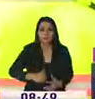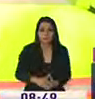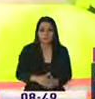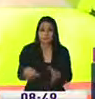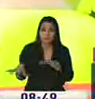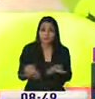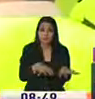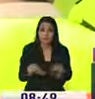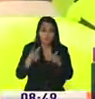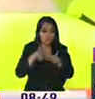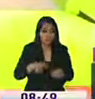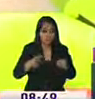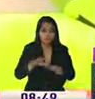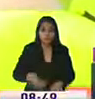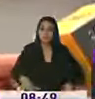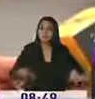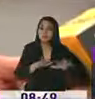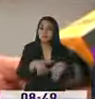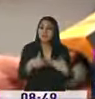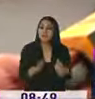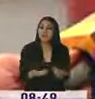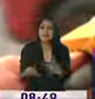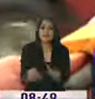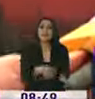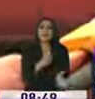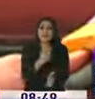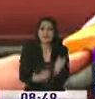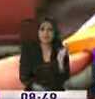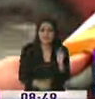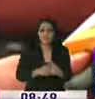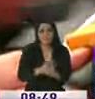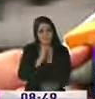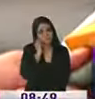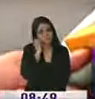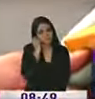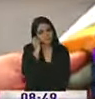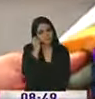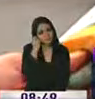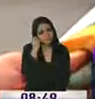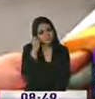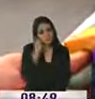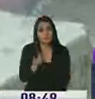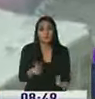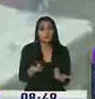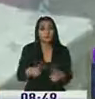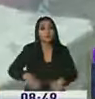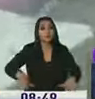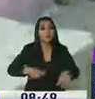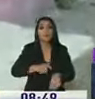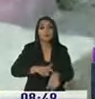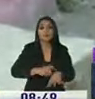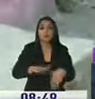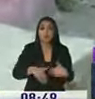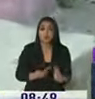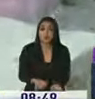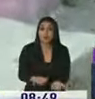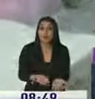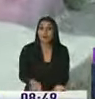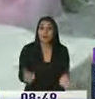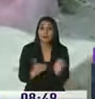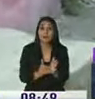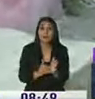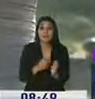la reconstrucción de los hechos. A fin de determinar las circunstancias de modo, tiempo y lugar. La escena judicial volvió a revivir ese